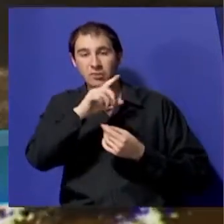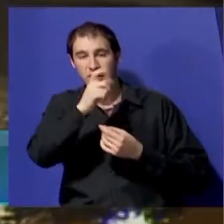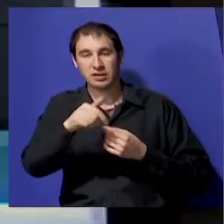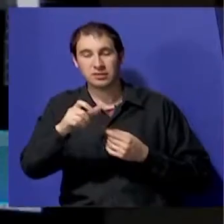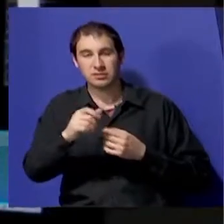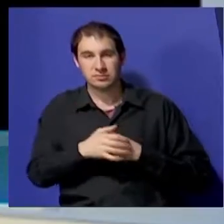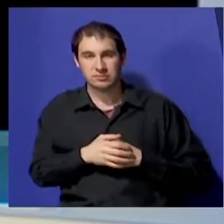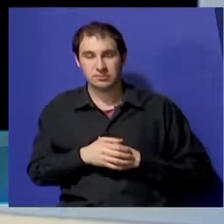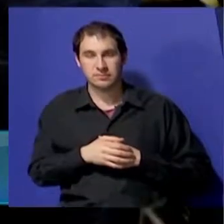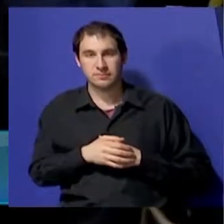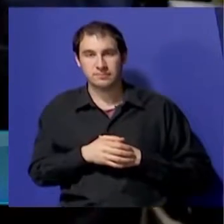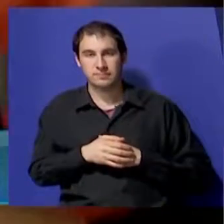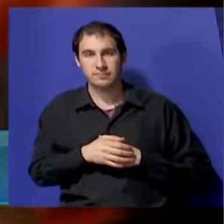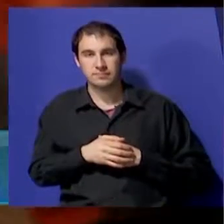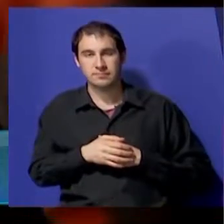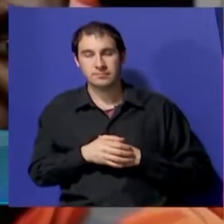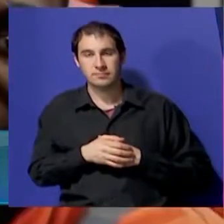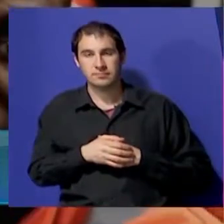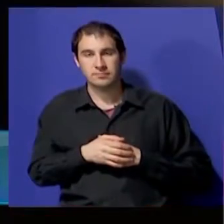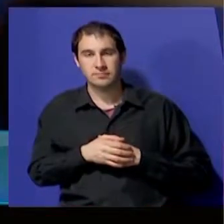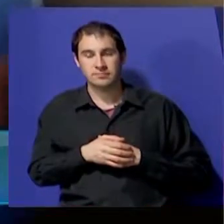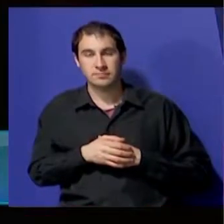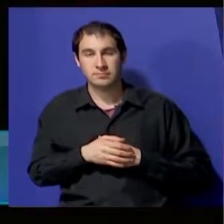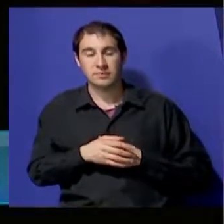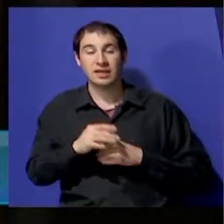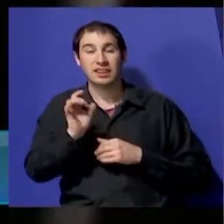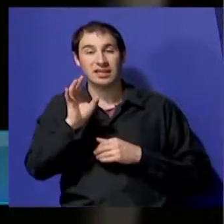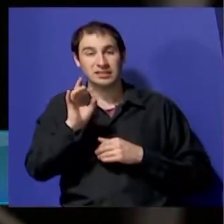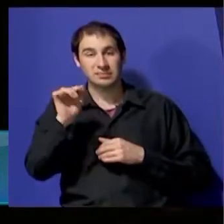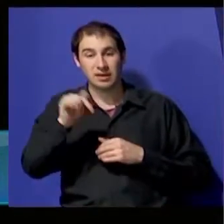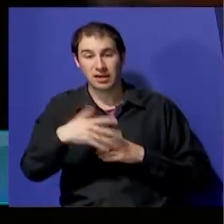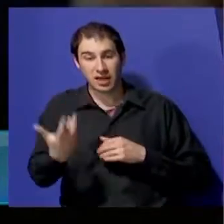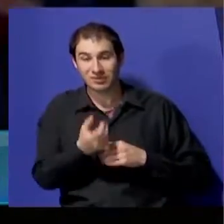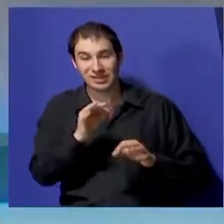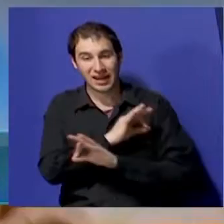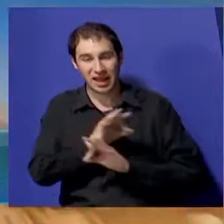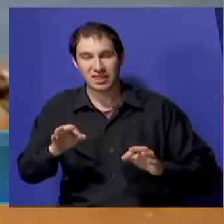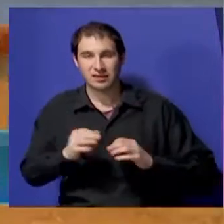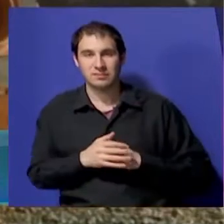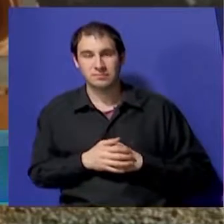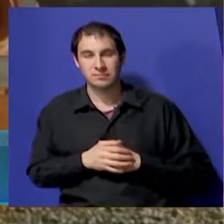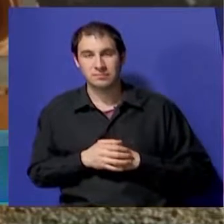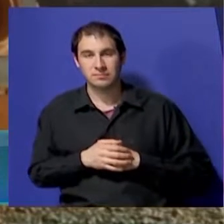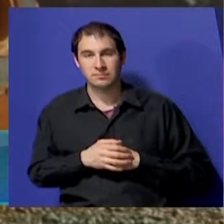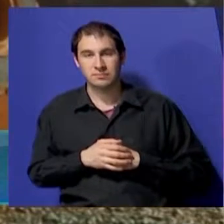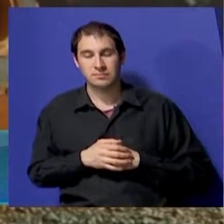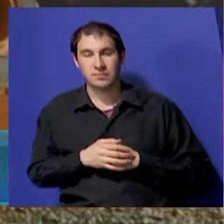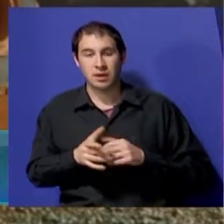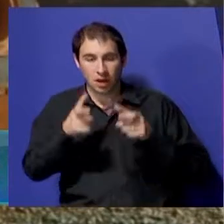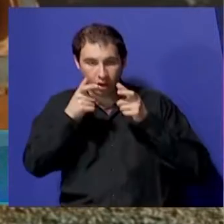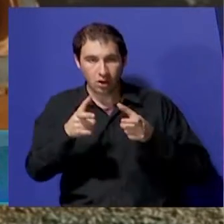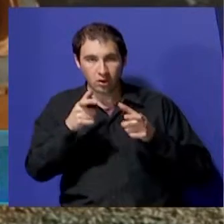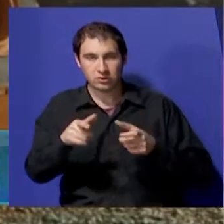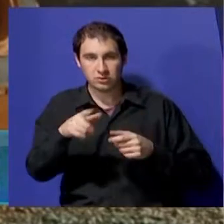Las Taguas, y siendo que en diciembre no se había detectado y en el monitoreo de